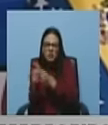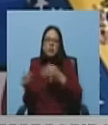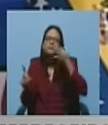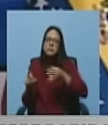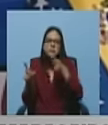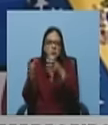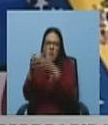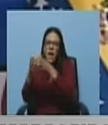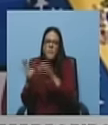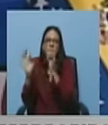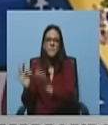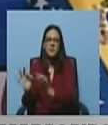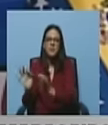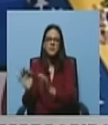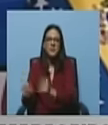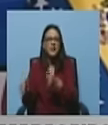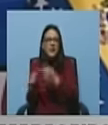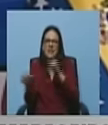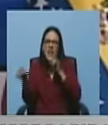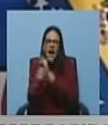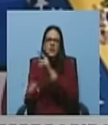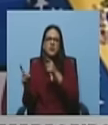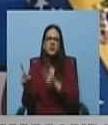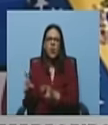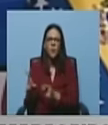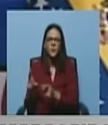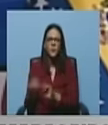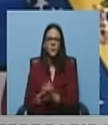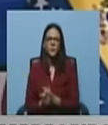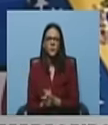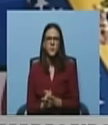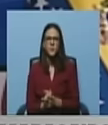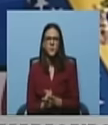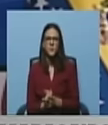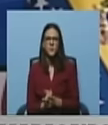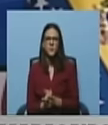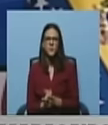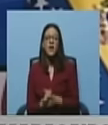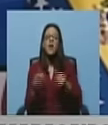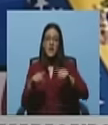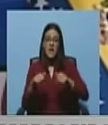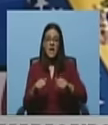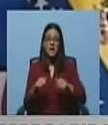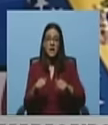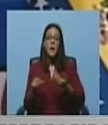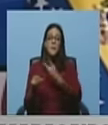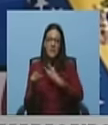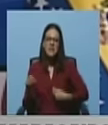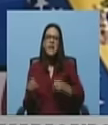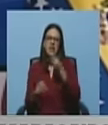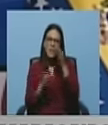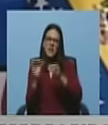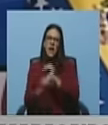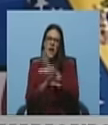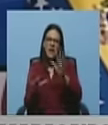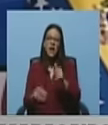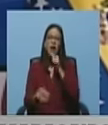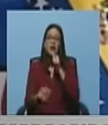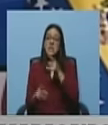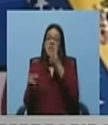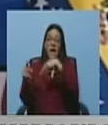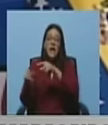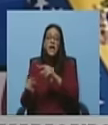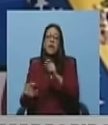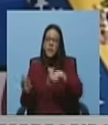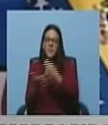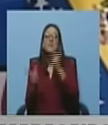La traición. Y en esto el presidente ha sido muy claro, caiga quien caiga. El